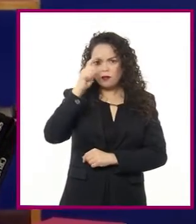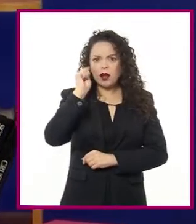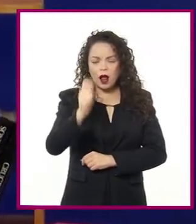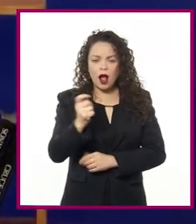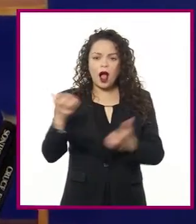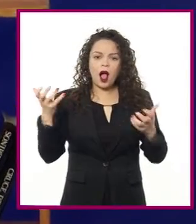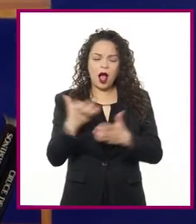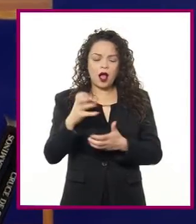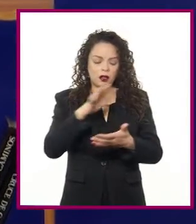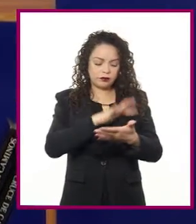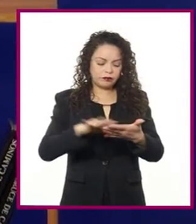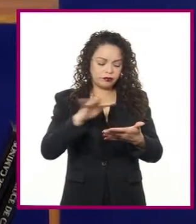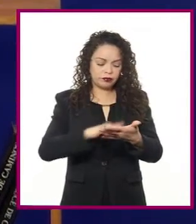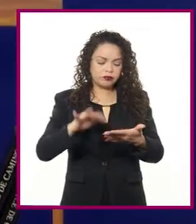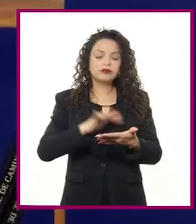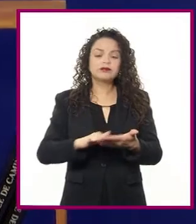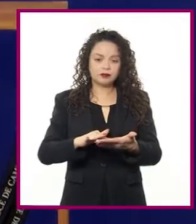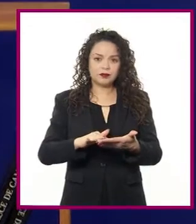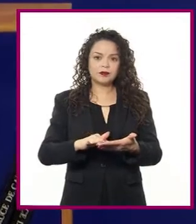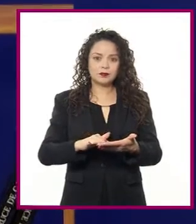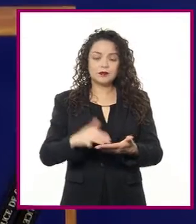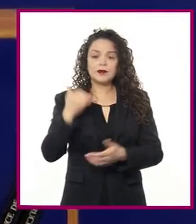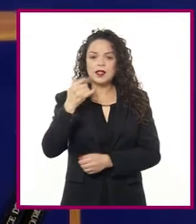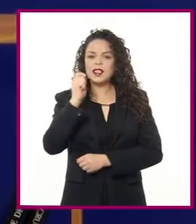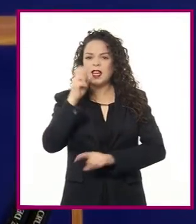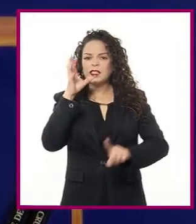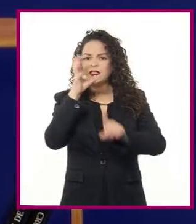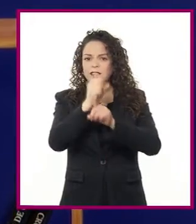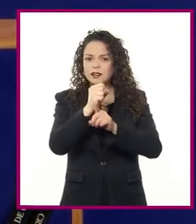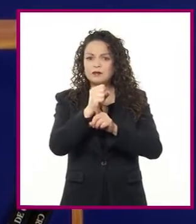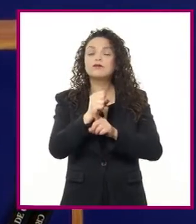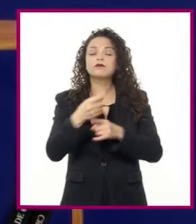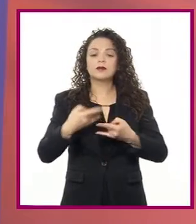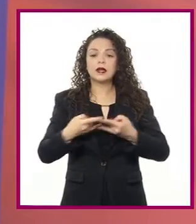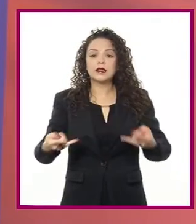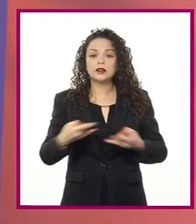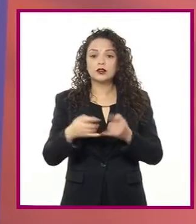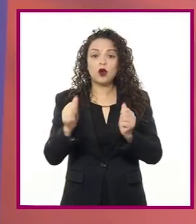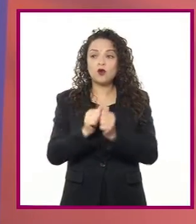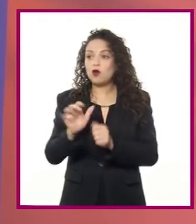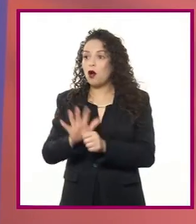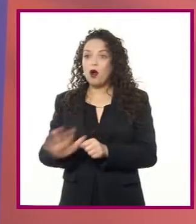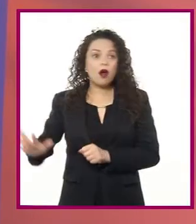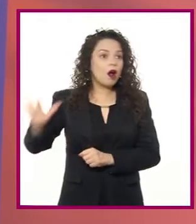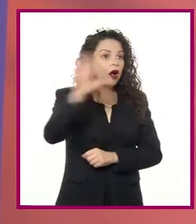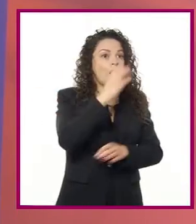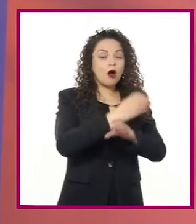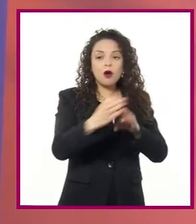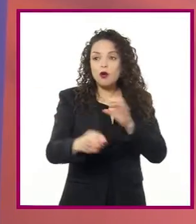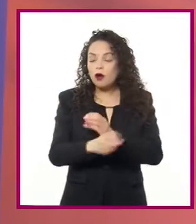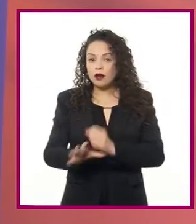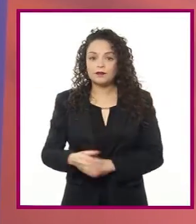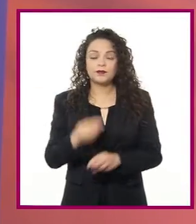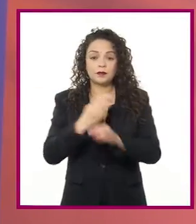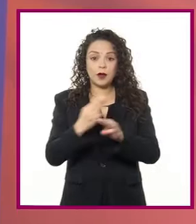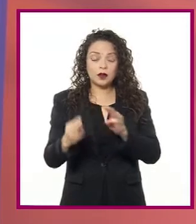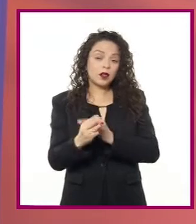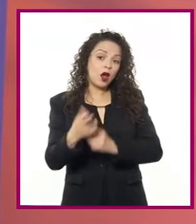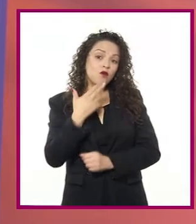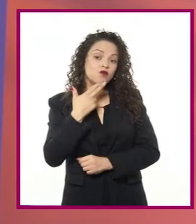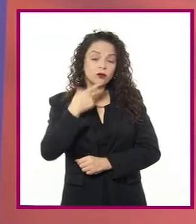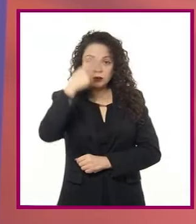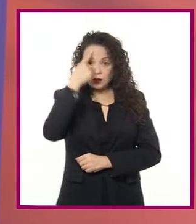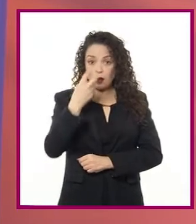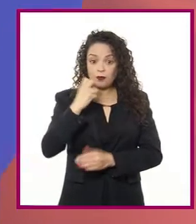texto y cuyo propósito es diseñar escenarios en historietas. Los materiales que van a necesitar para